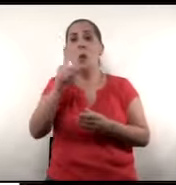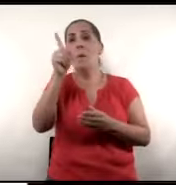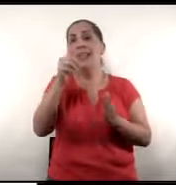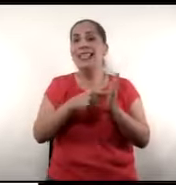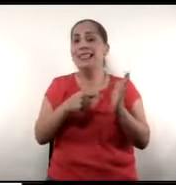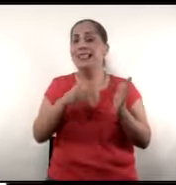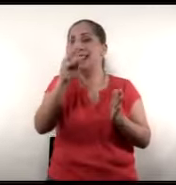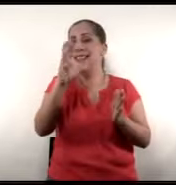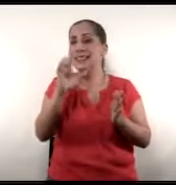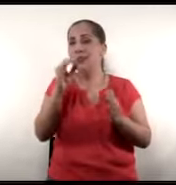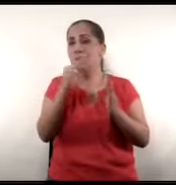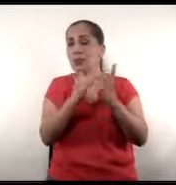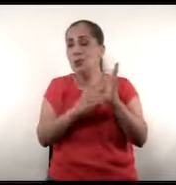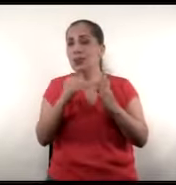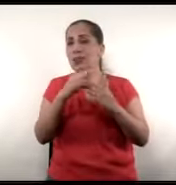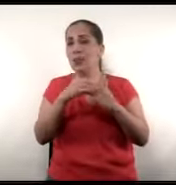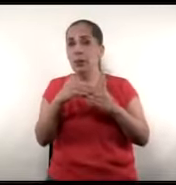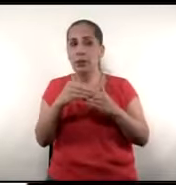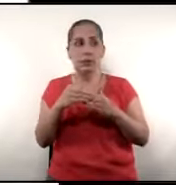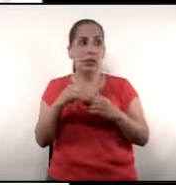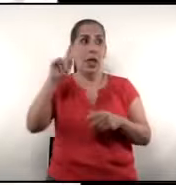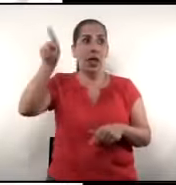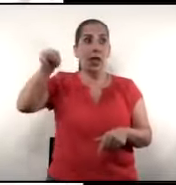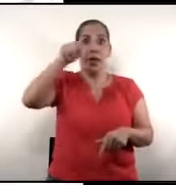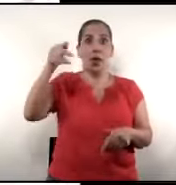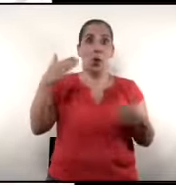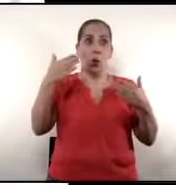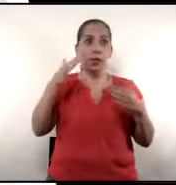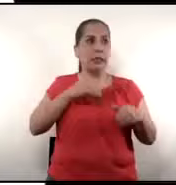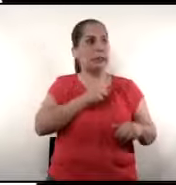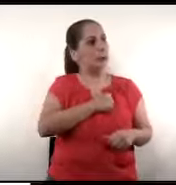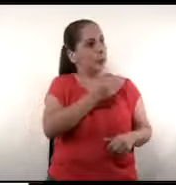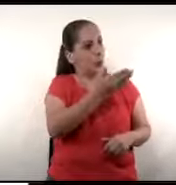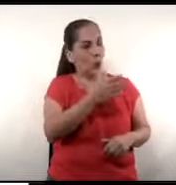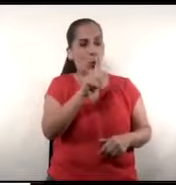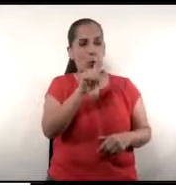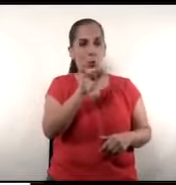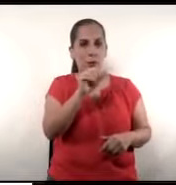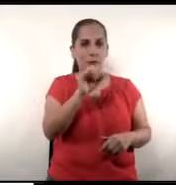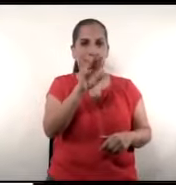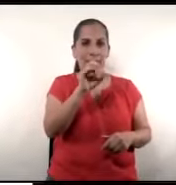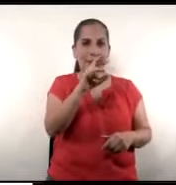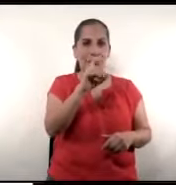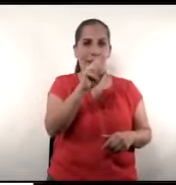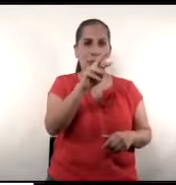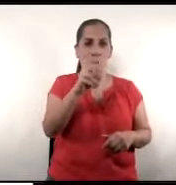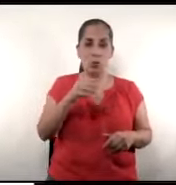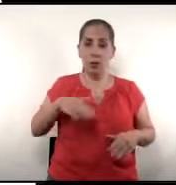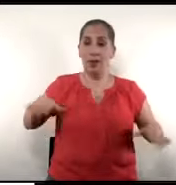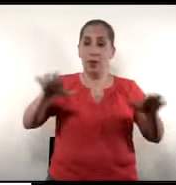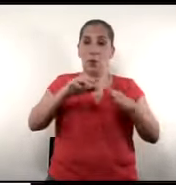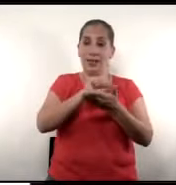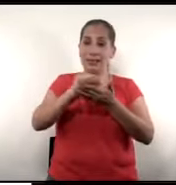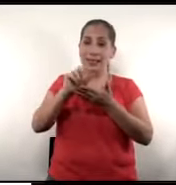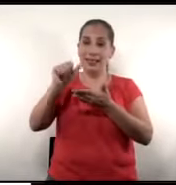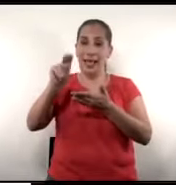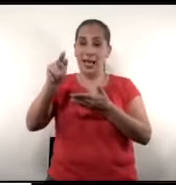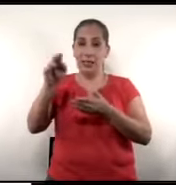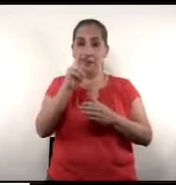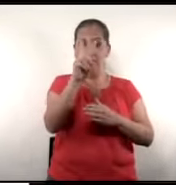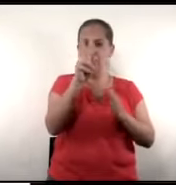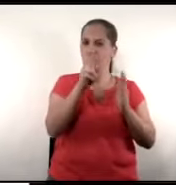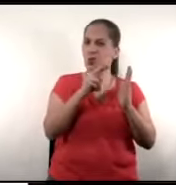eólica, aquí con el perdón de don Luis Fernando, pero la eólica de Santana, cotizada en 21 o 22 millones